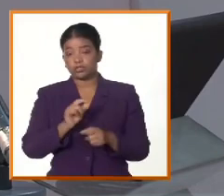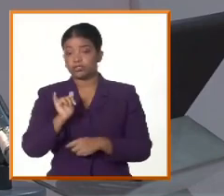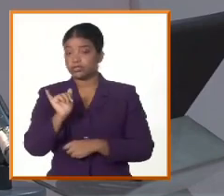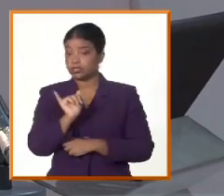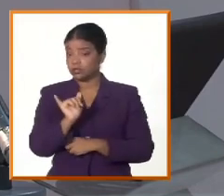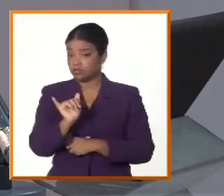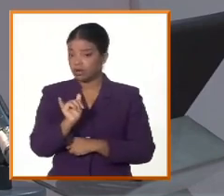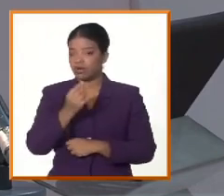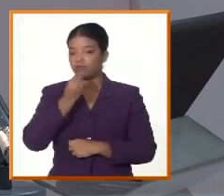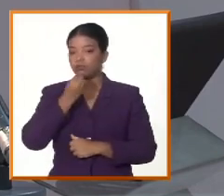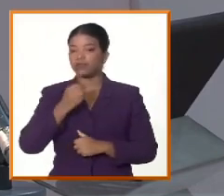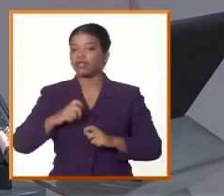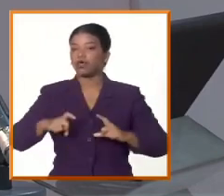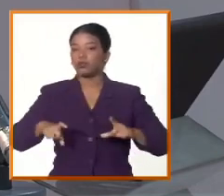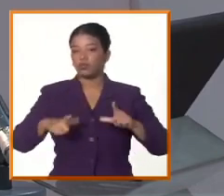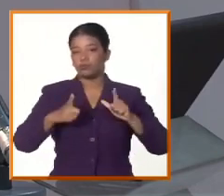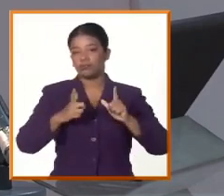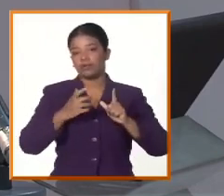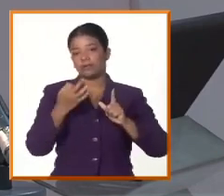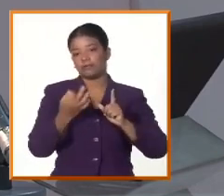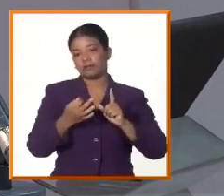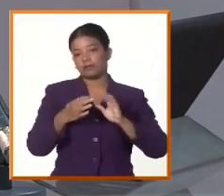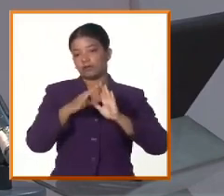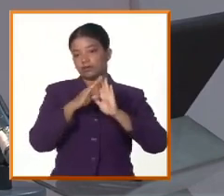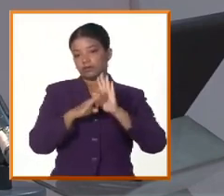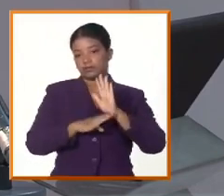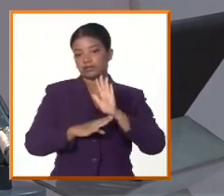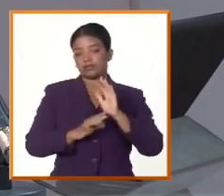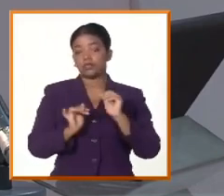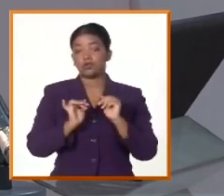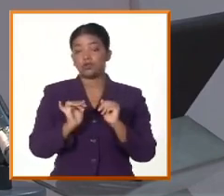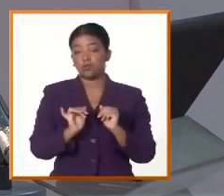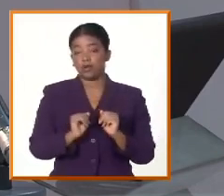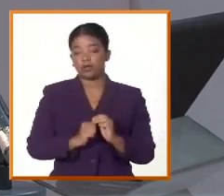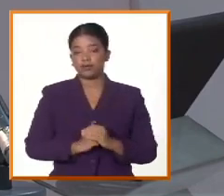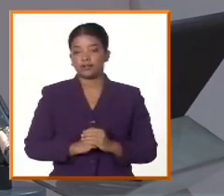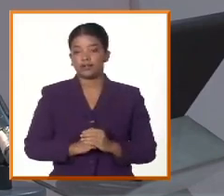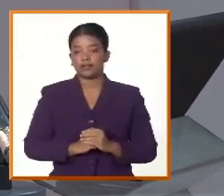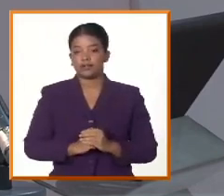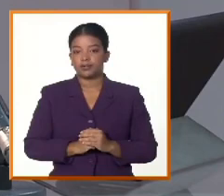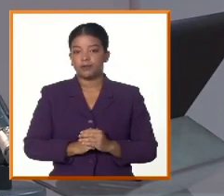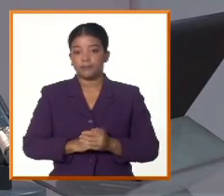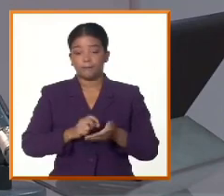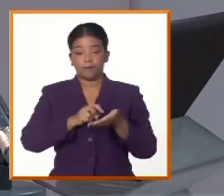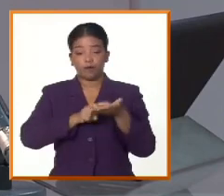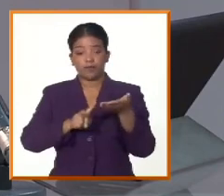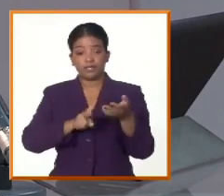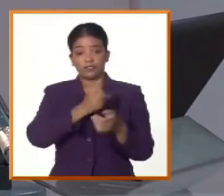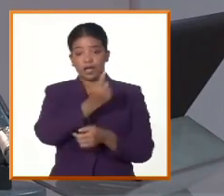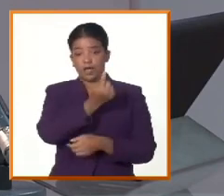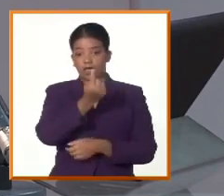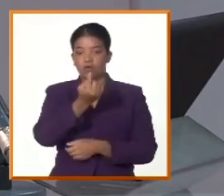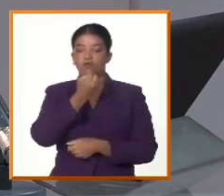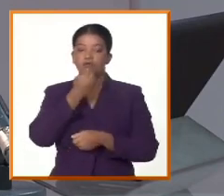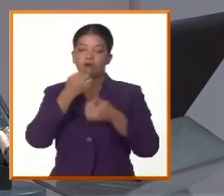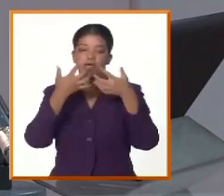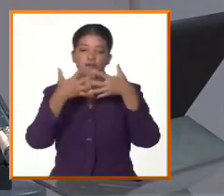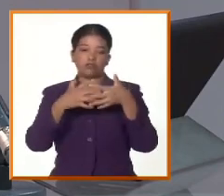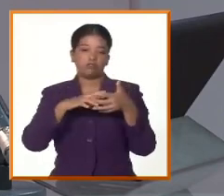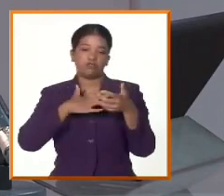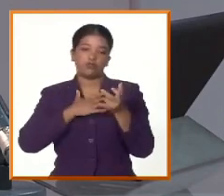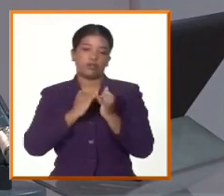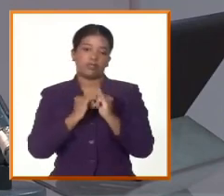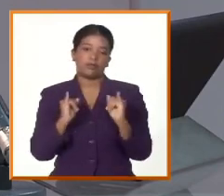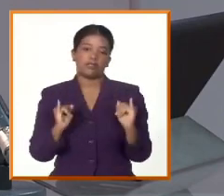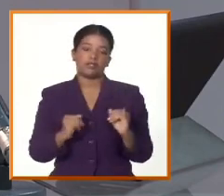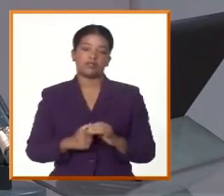puedan implementar y darle la responsabilidad a cada de territorio de hacer su su